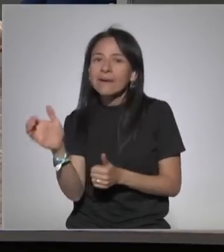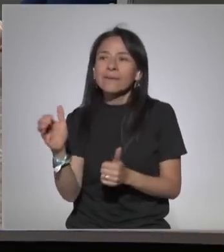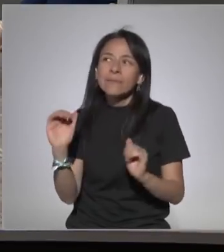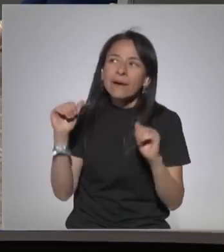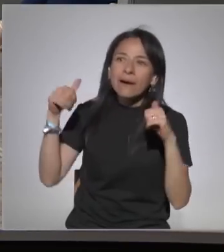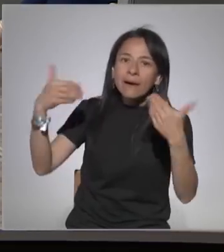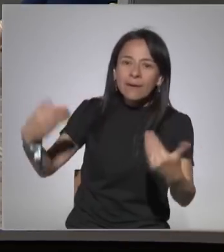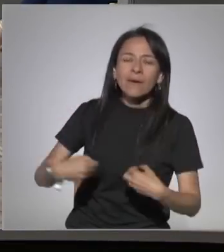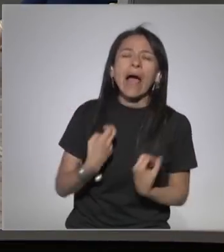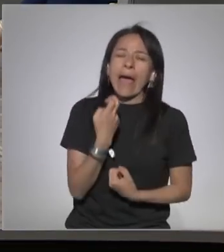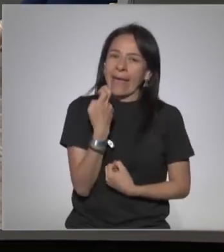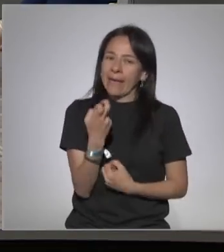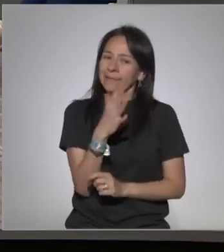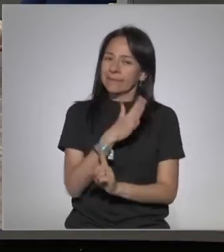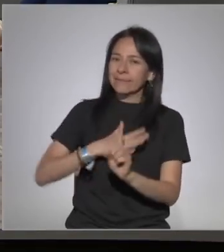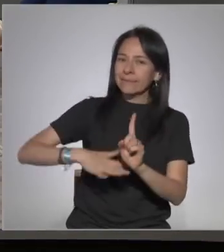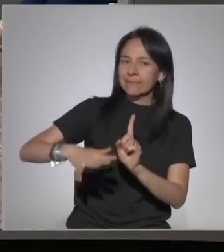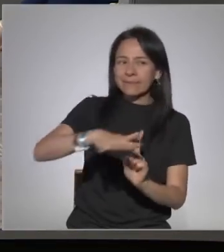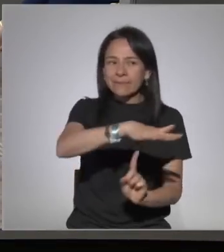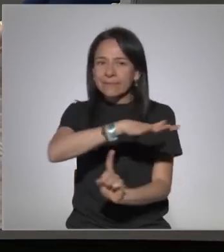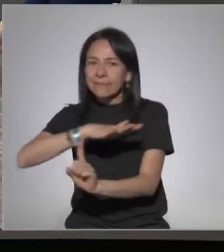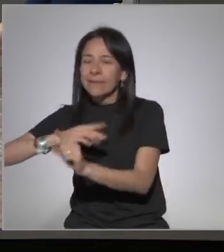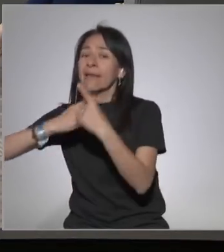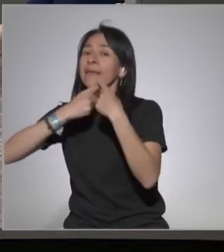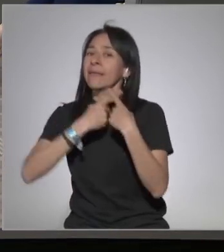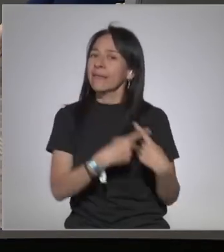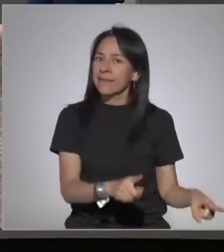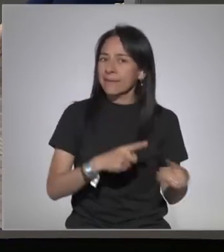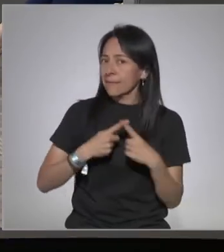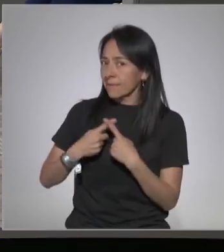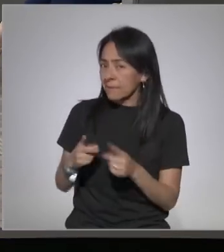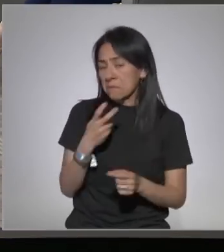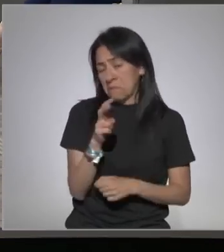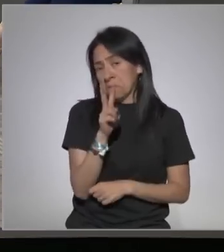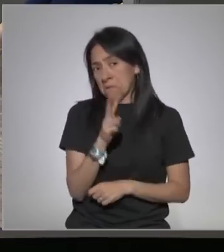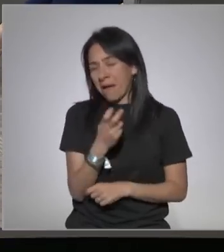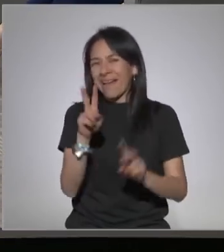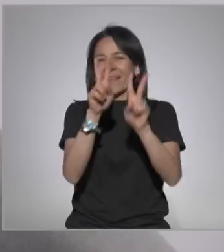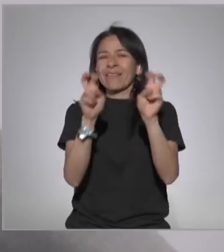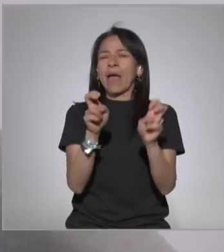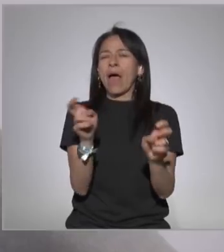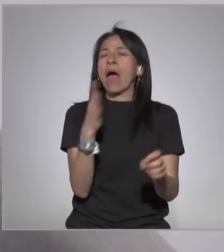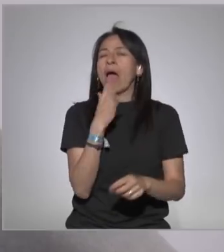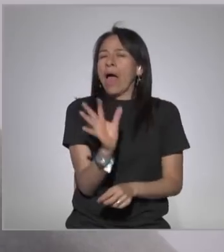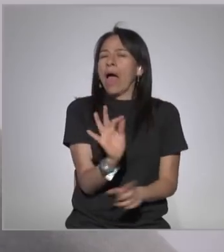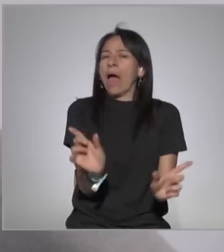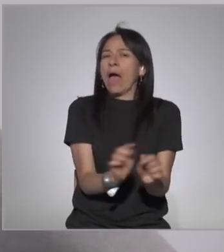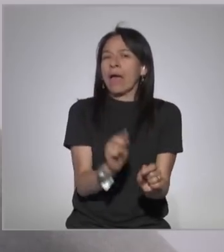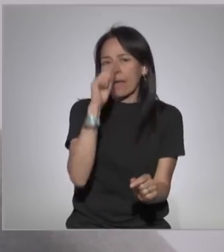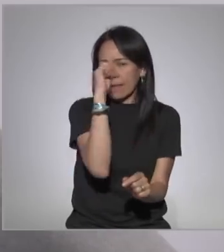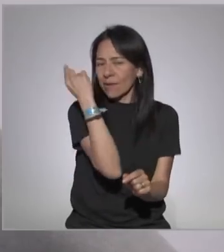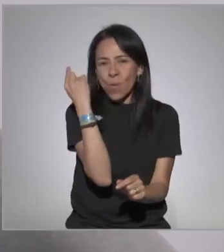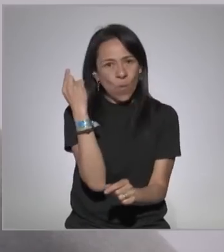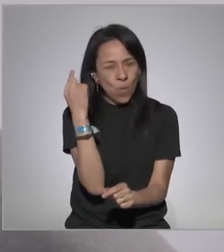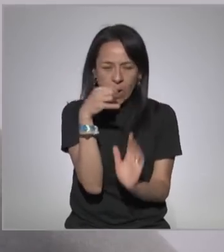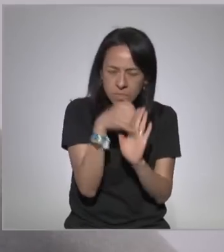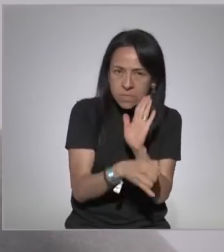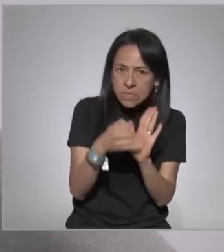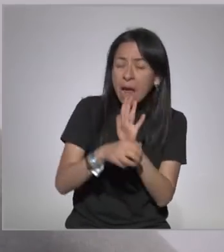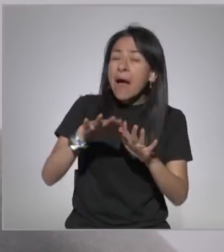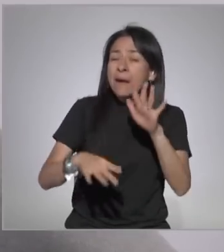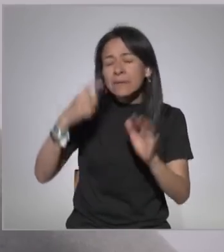Por eso se vuelve el tema también muy amplio, porque también el amor se podría